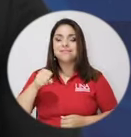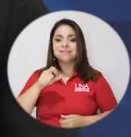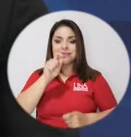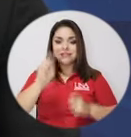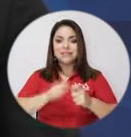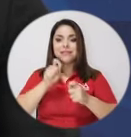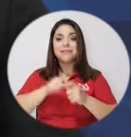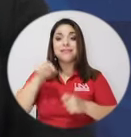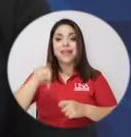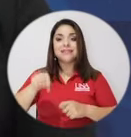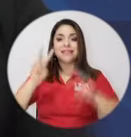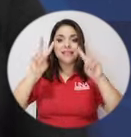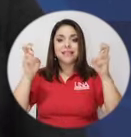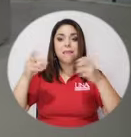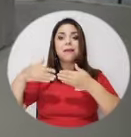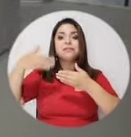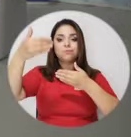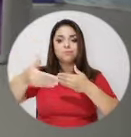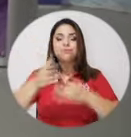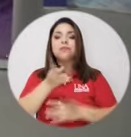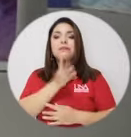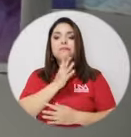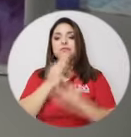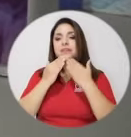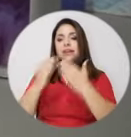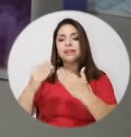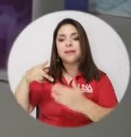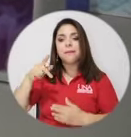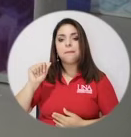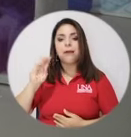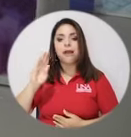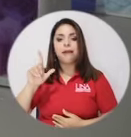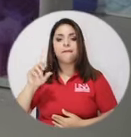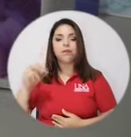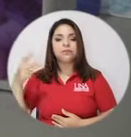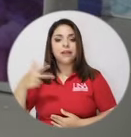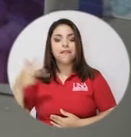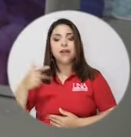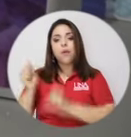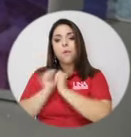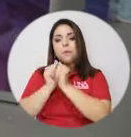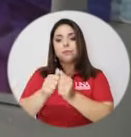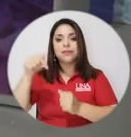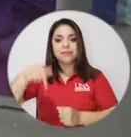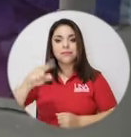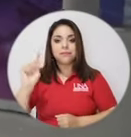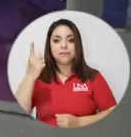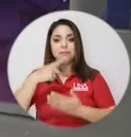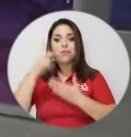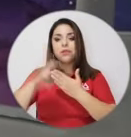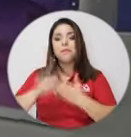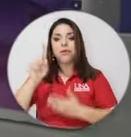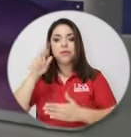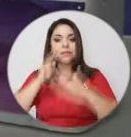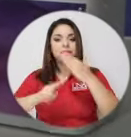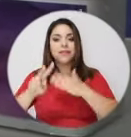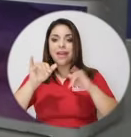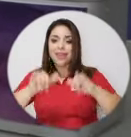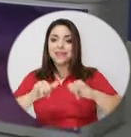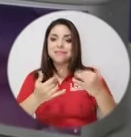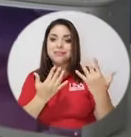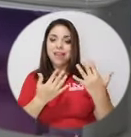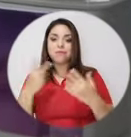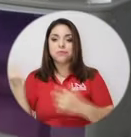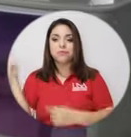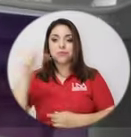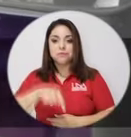pronóstico de ser más eficaz. Sí, y precisamente ese es el tema que vamos a abordar en el siguiente bloque. Muchas gracias a Pablo Chaverri por acompañarnos en este